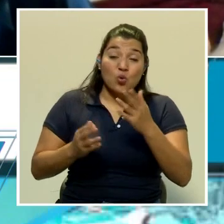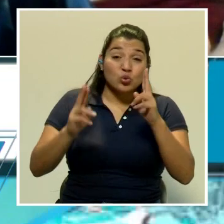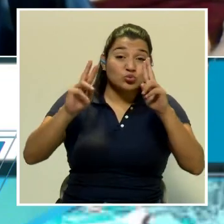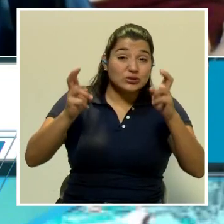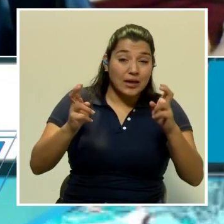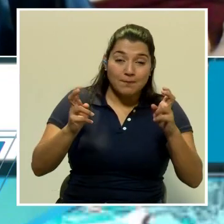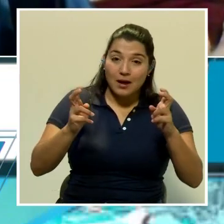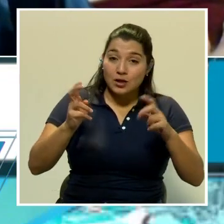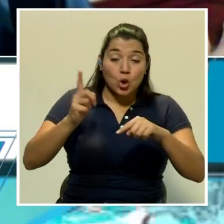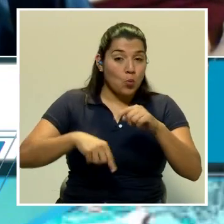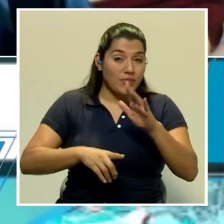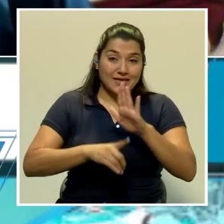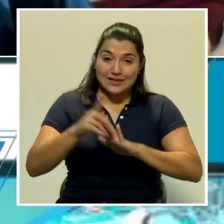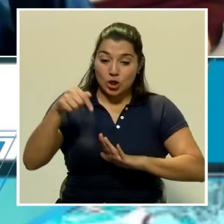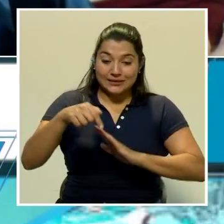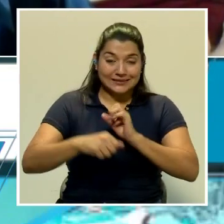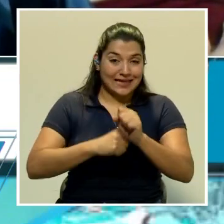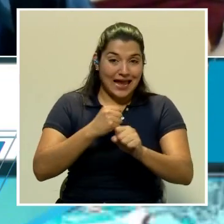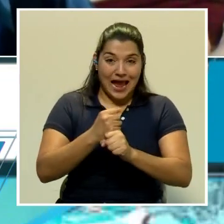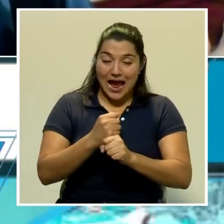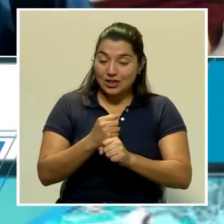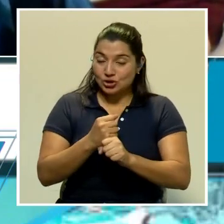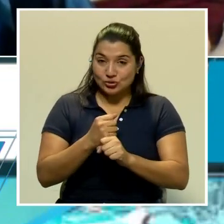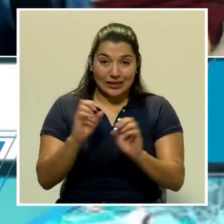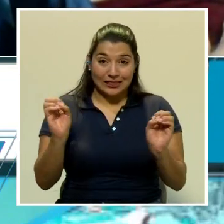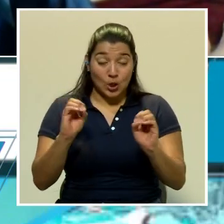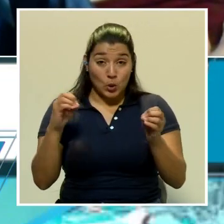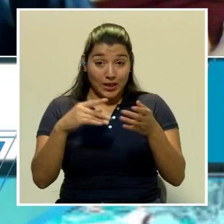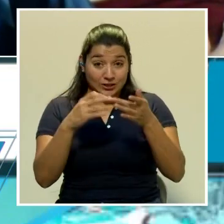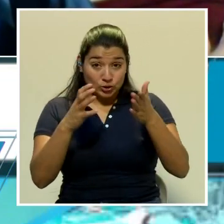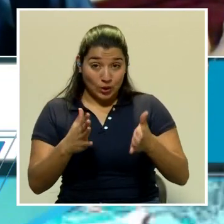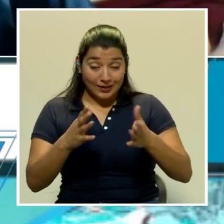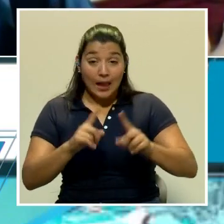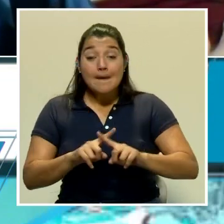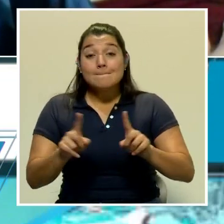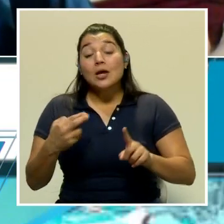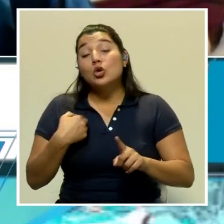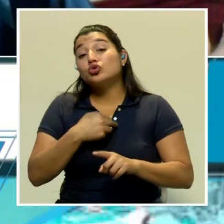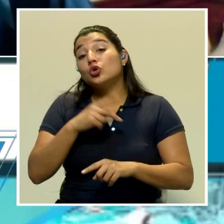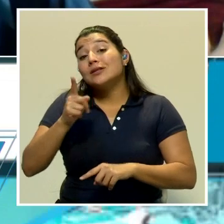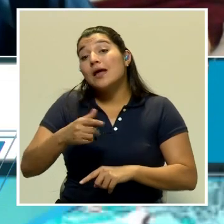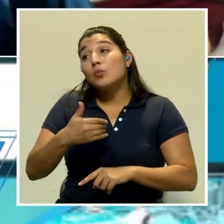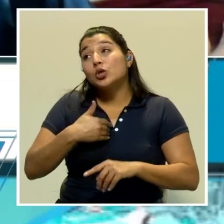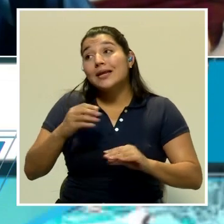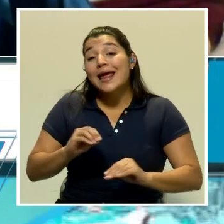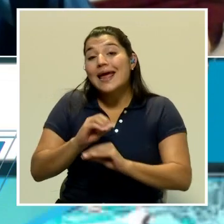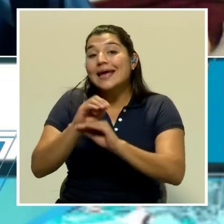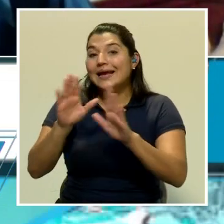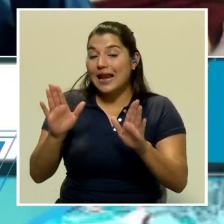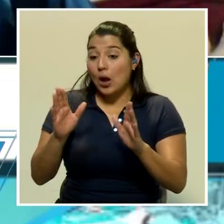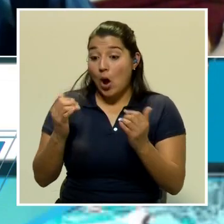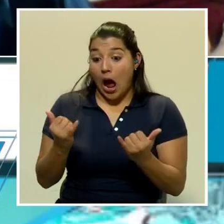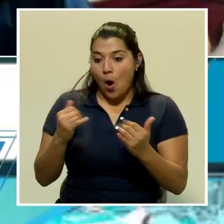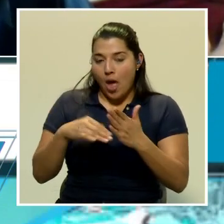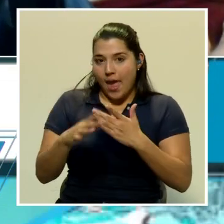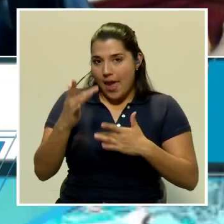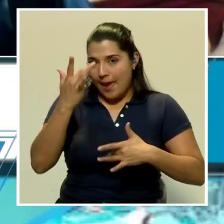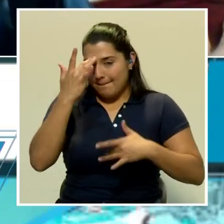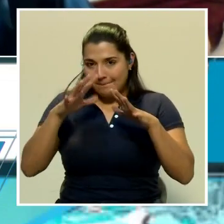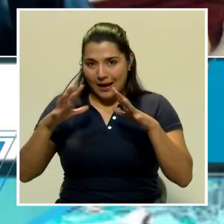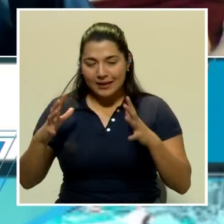van a desarrollar los muchachos y las muchachas, ni los niños ni niñas, pero también tenemos que tener claro que en una condición de pandemia no dudo